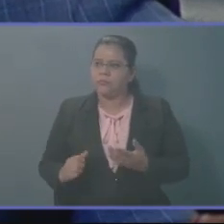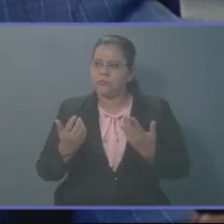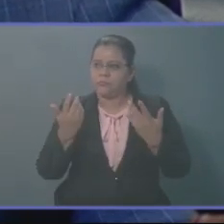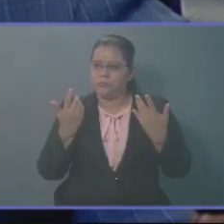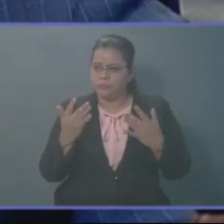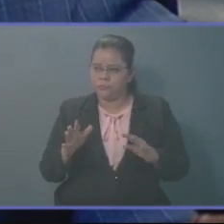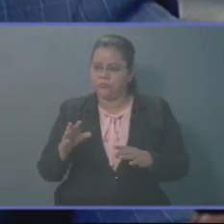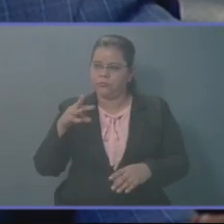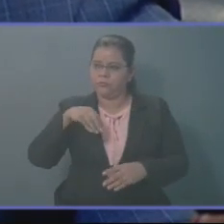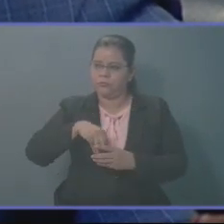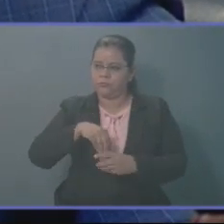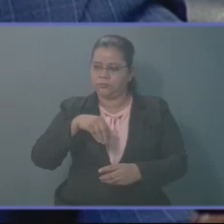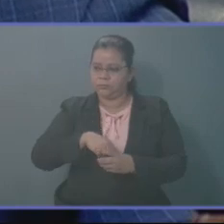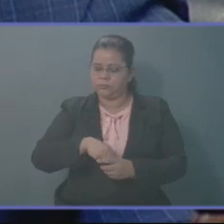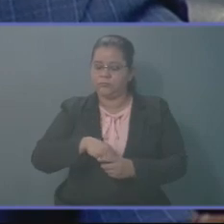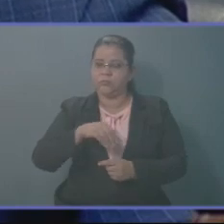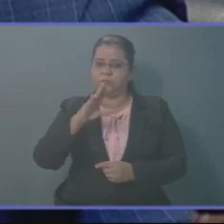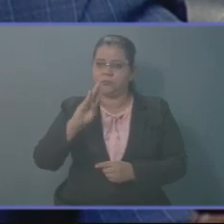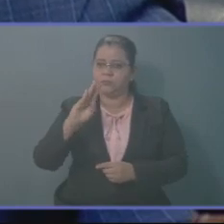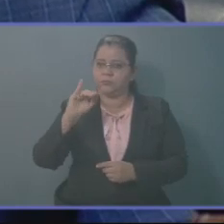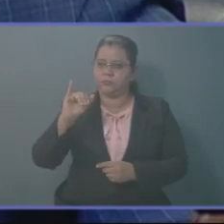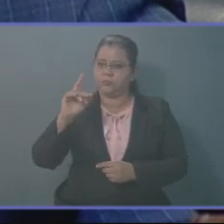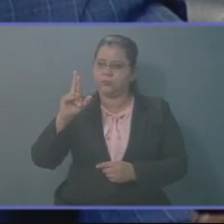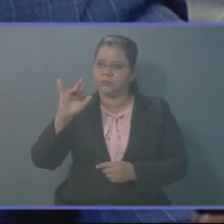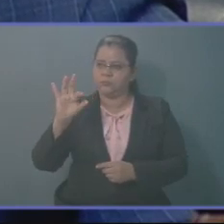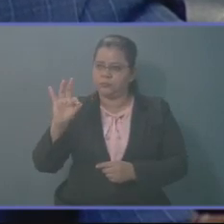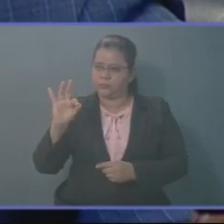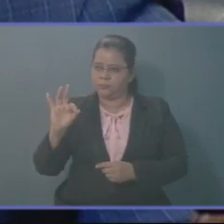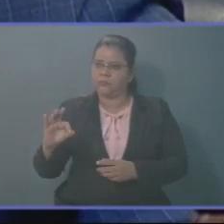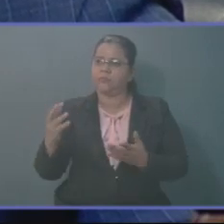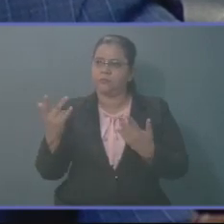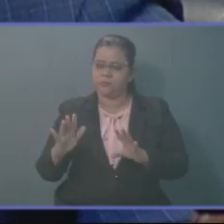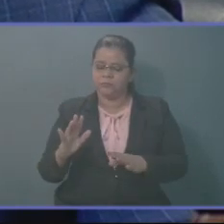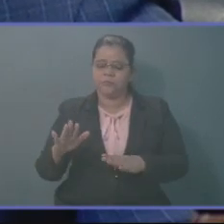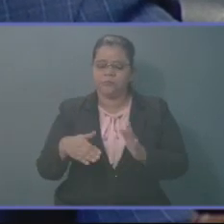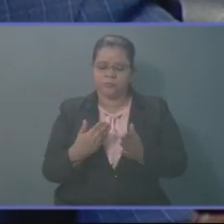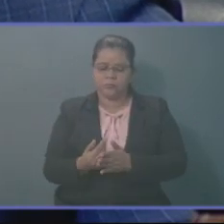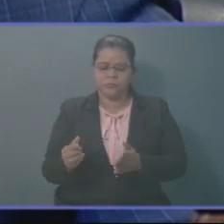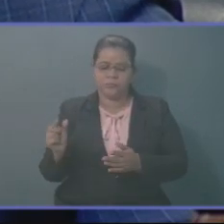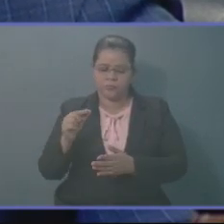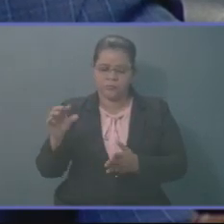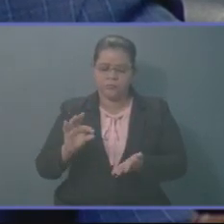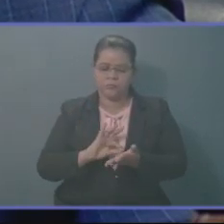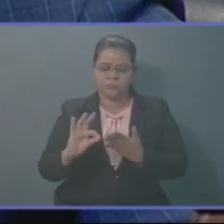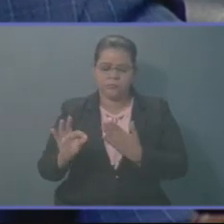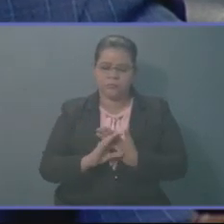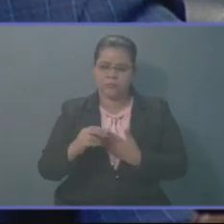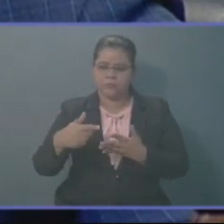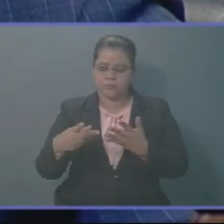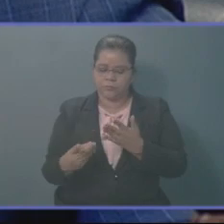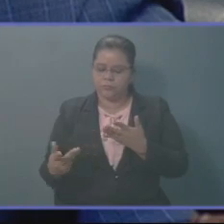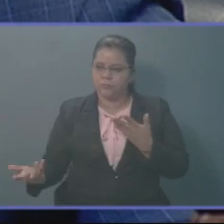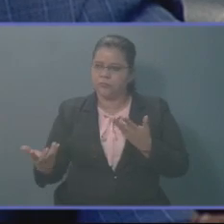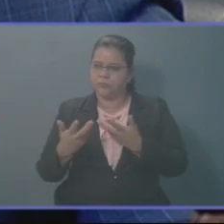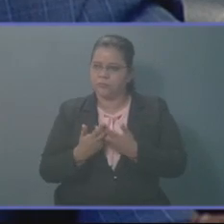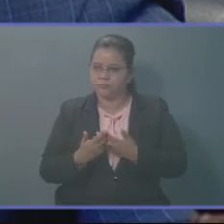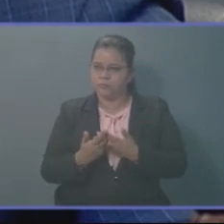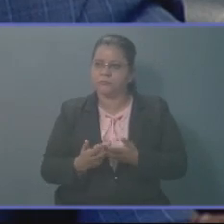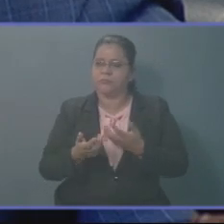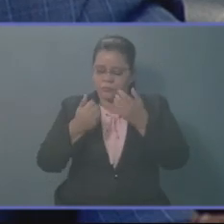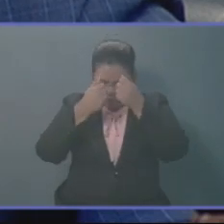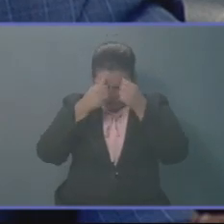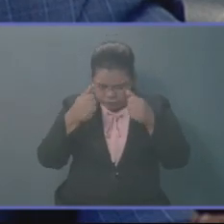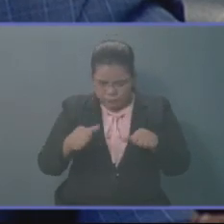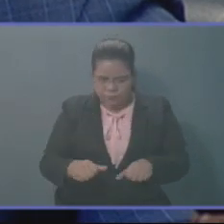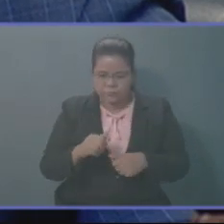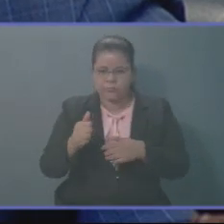Banco Internacional de Reconstrucción y Fomento, BIRF, de conformidad con el presente decreto, deberá someterse a la aprobación